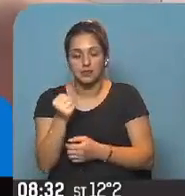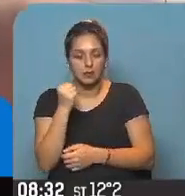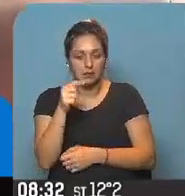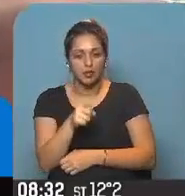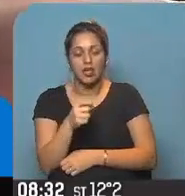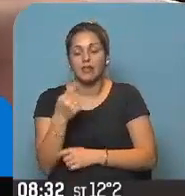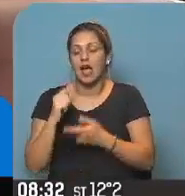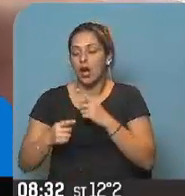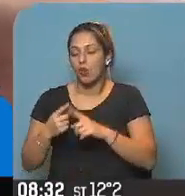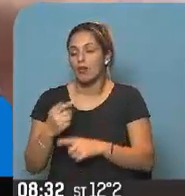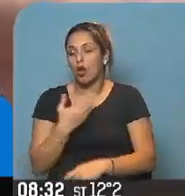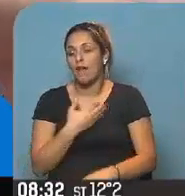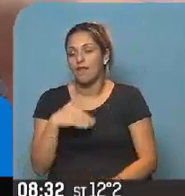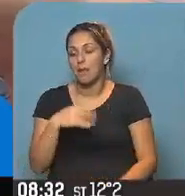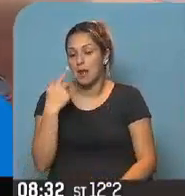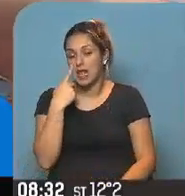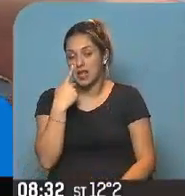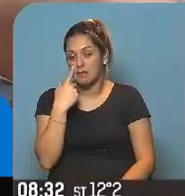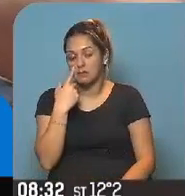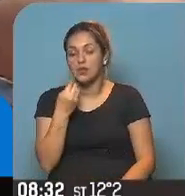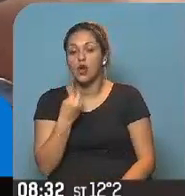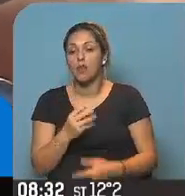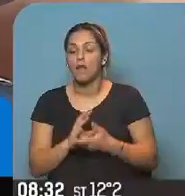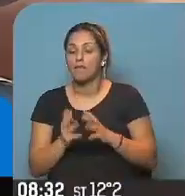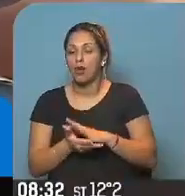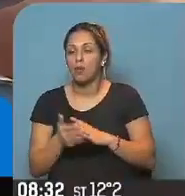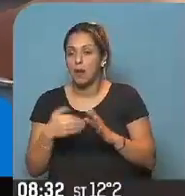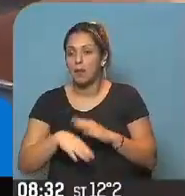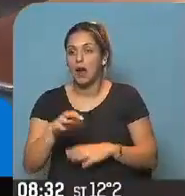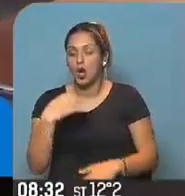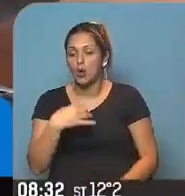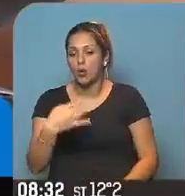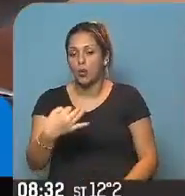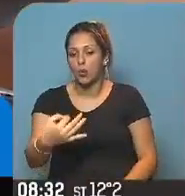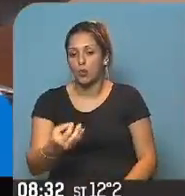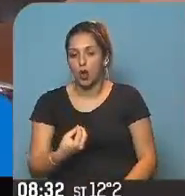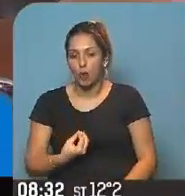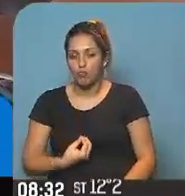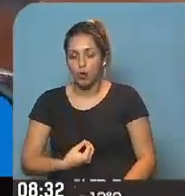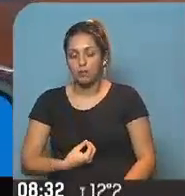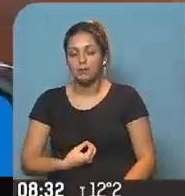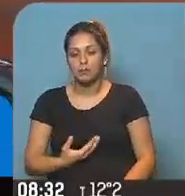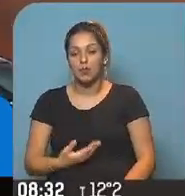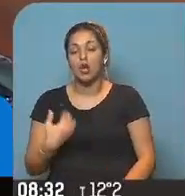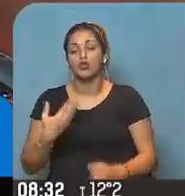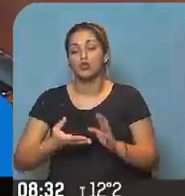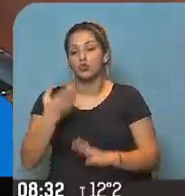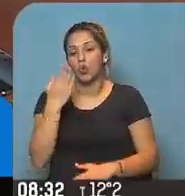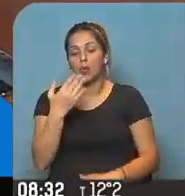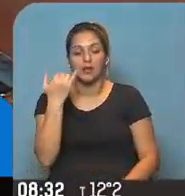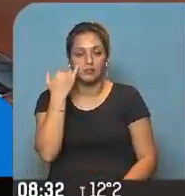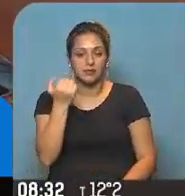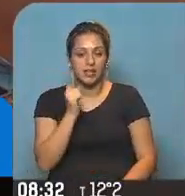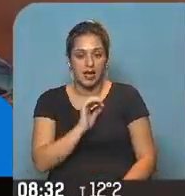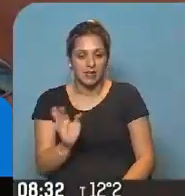Fondo Monetario Internacional, ¿de qué manera se va a ir cumpliendo las diferentes metas? Bueno, la de inflación ya está prácticamente al